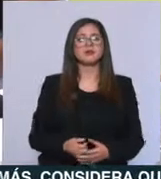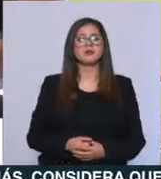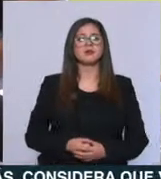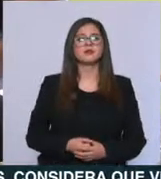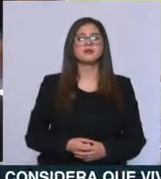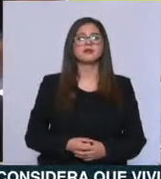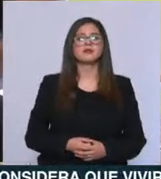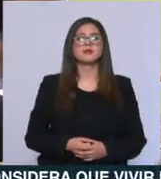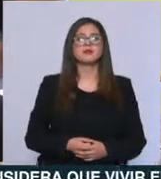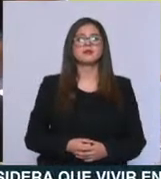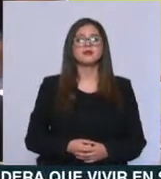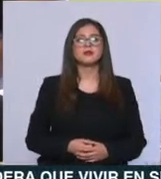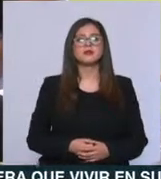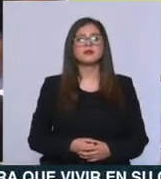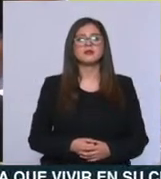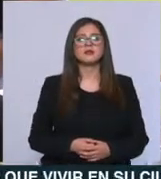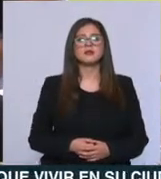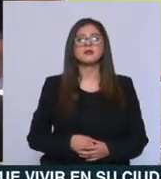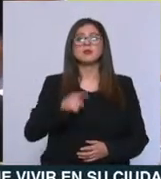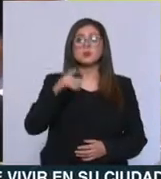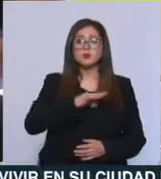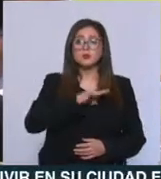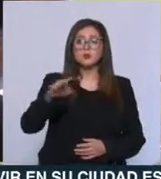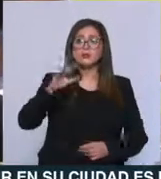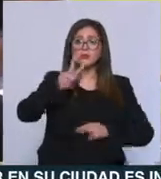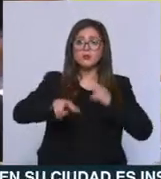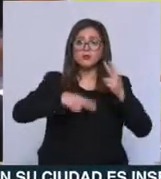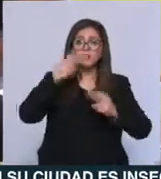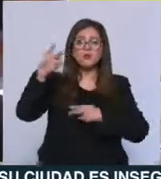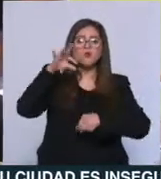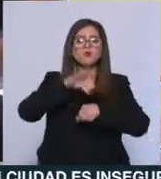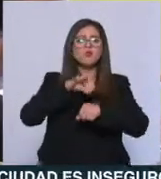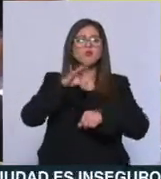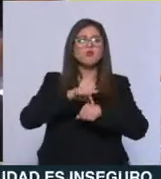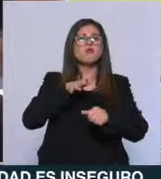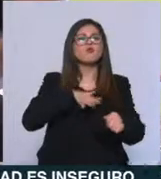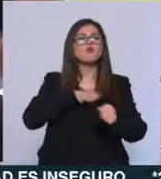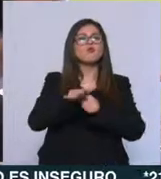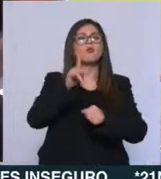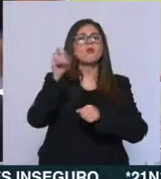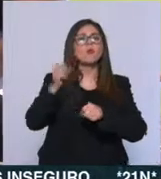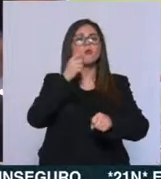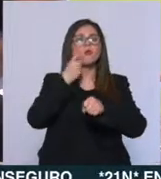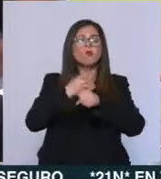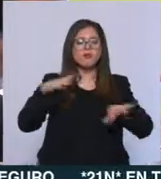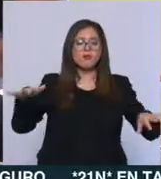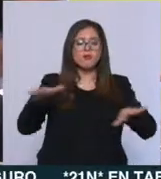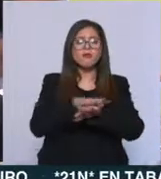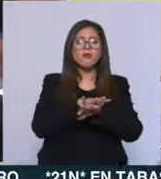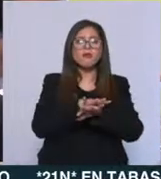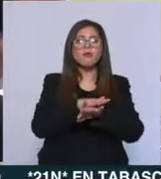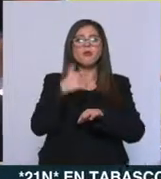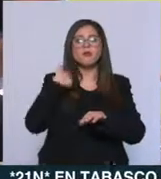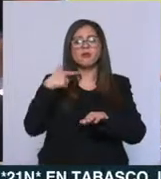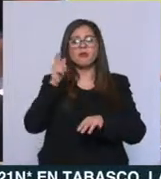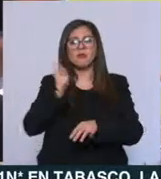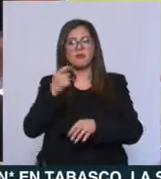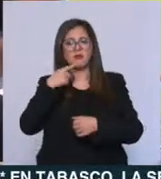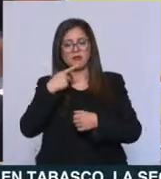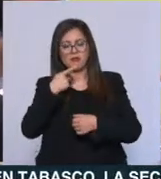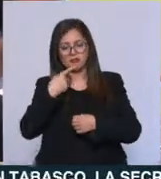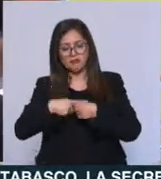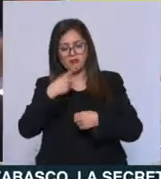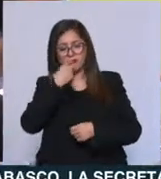Entonces, que puedan asistir a su médico y saber cuáles son estas nuevas opciones terapéuticas. Y también al paciente